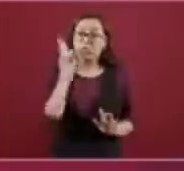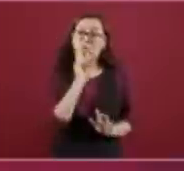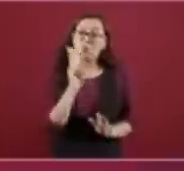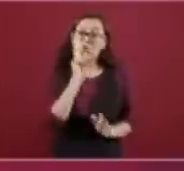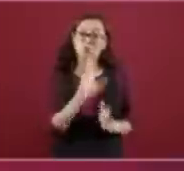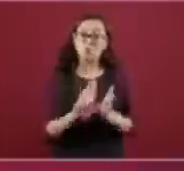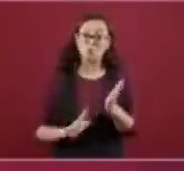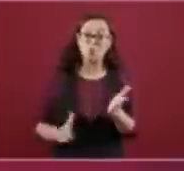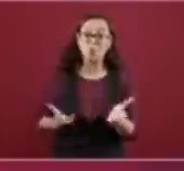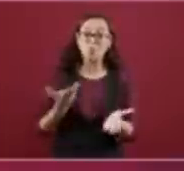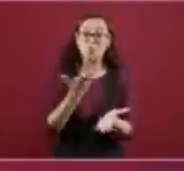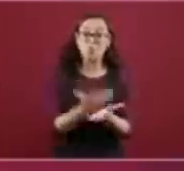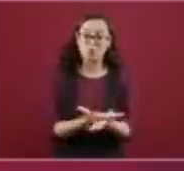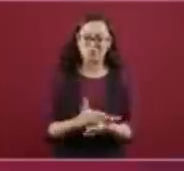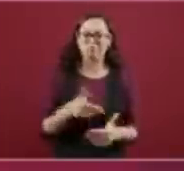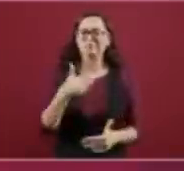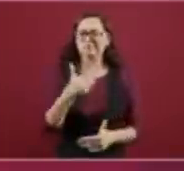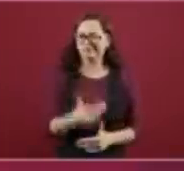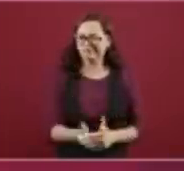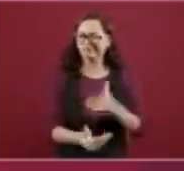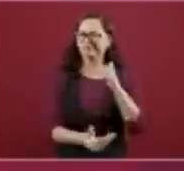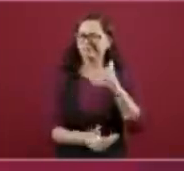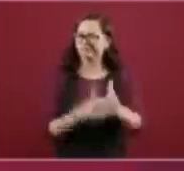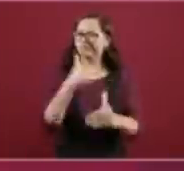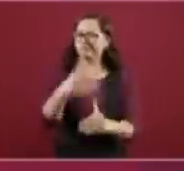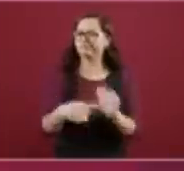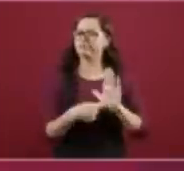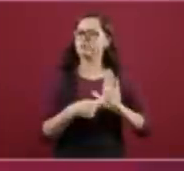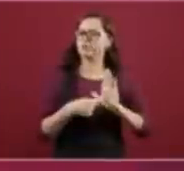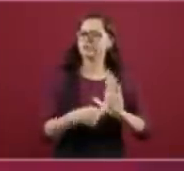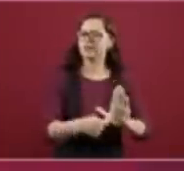aquí constatarlo, se está